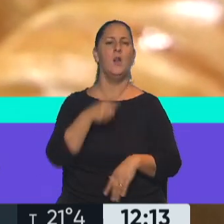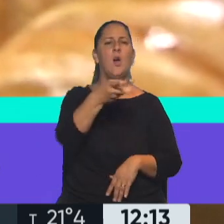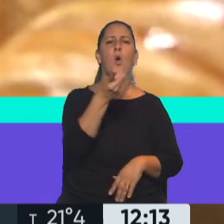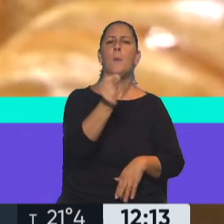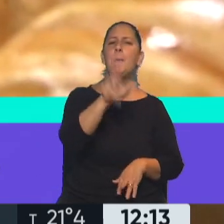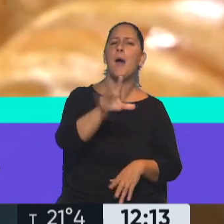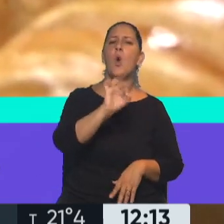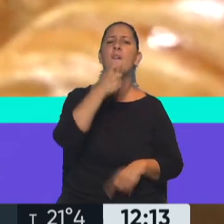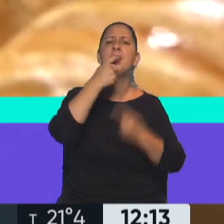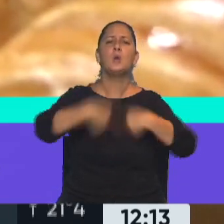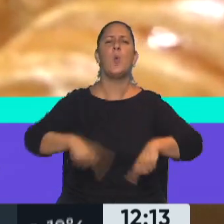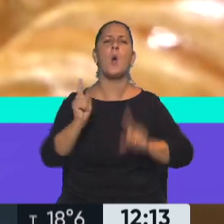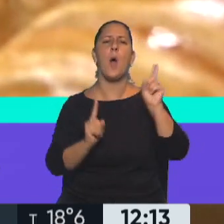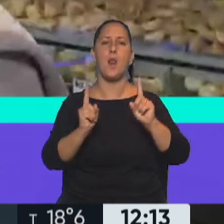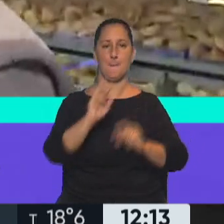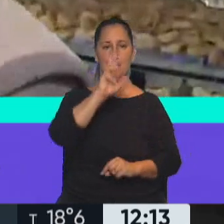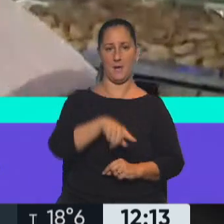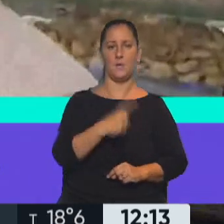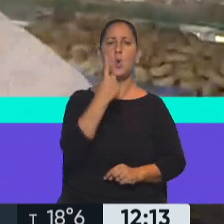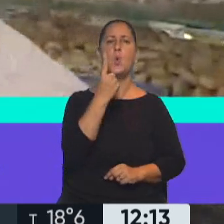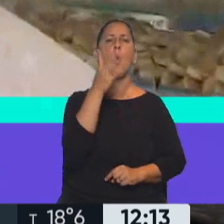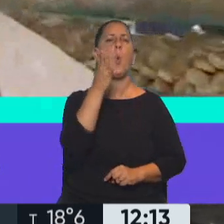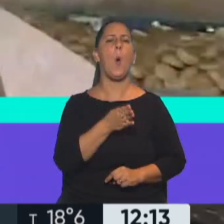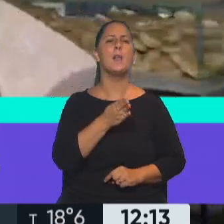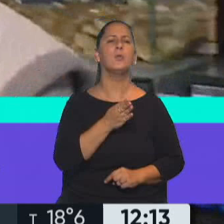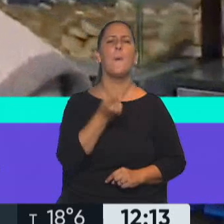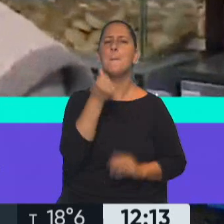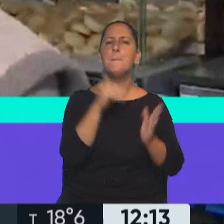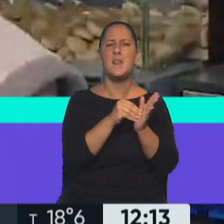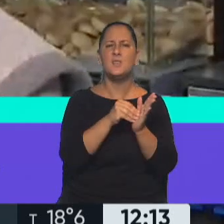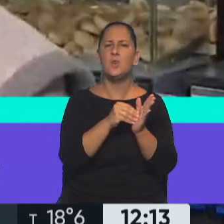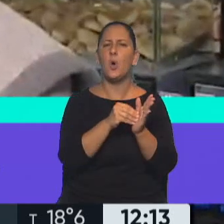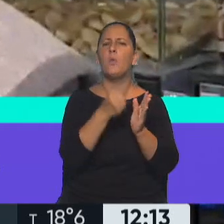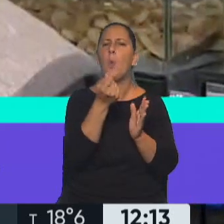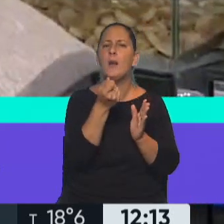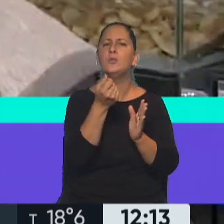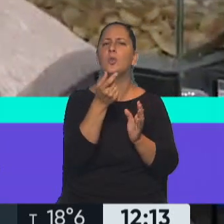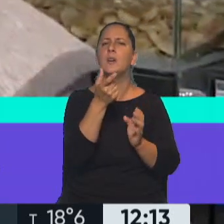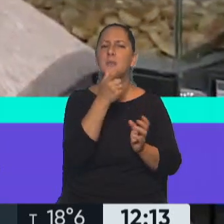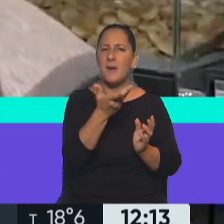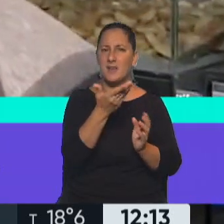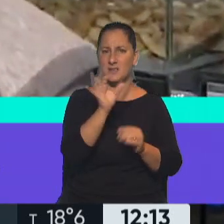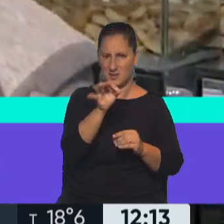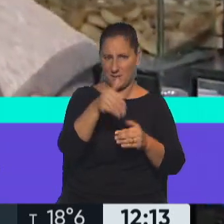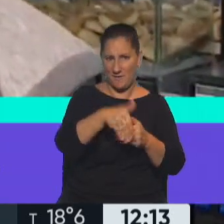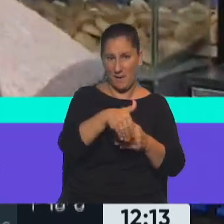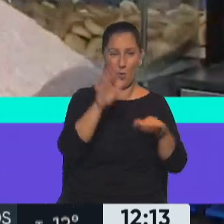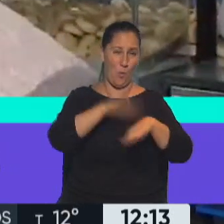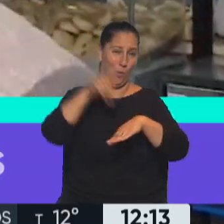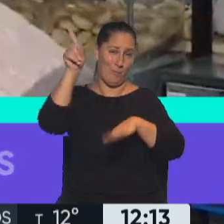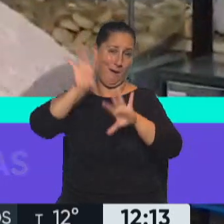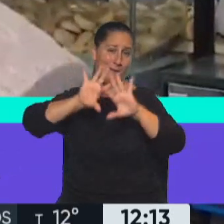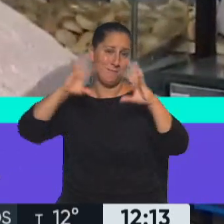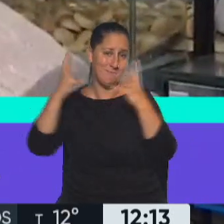facturas? Pan. ¿Cuánto llevaste? Un cuarto. ¿Cuánto está el precio? ¿Cómo lo ves? Sabes que va a aumentar también, por supuesto, por la guerra de Ucrania